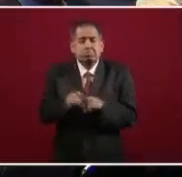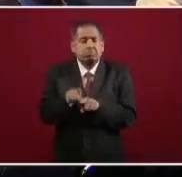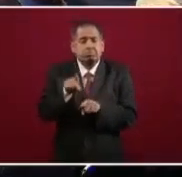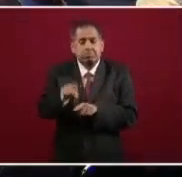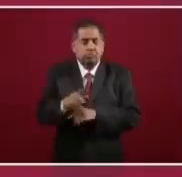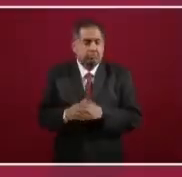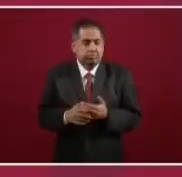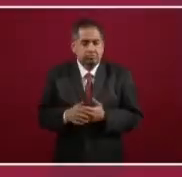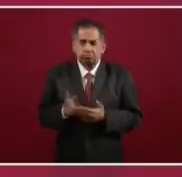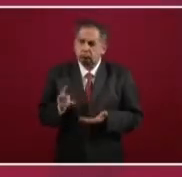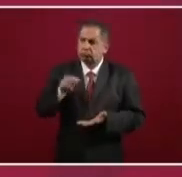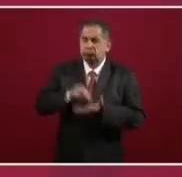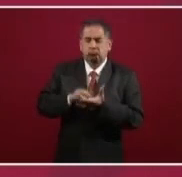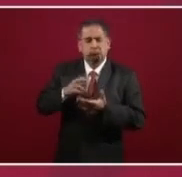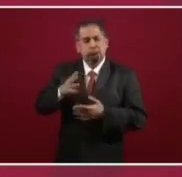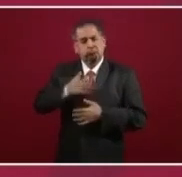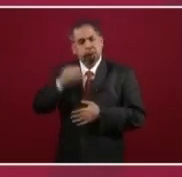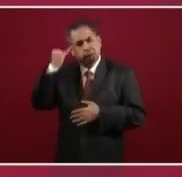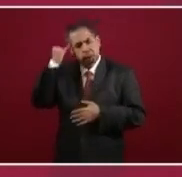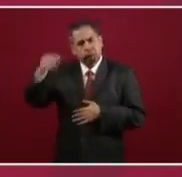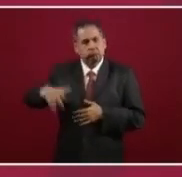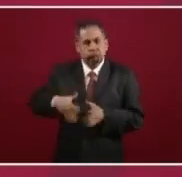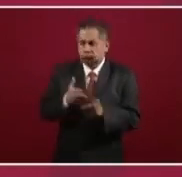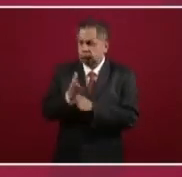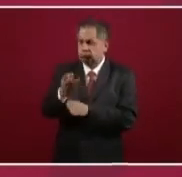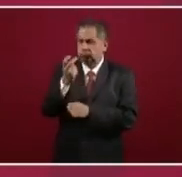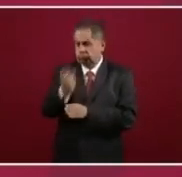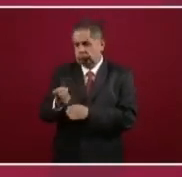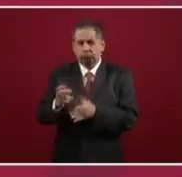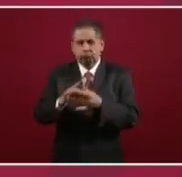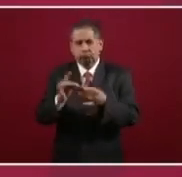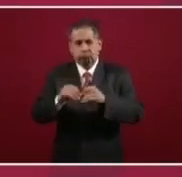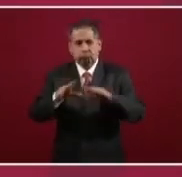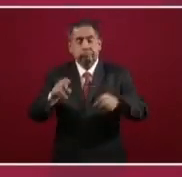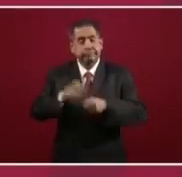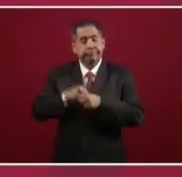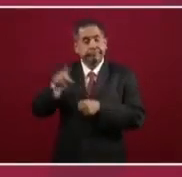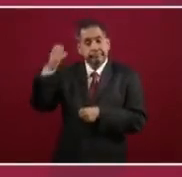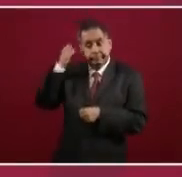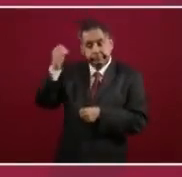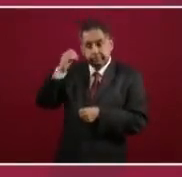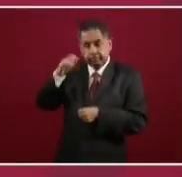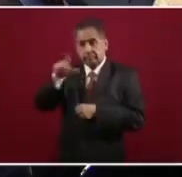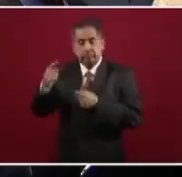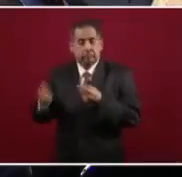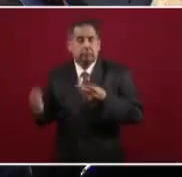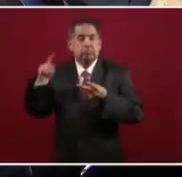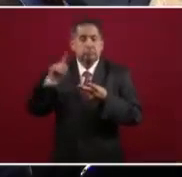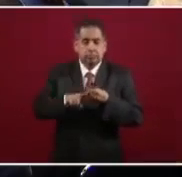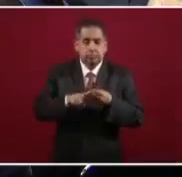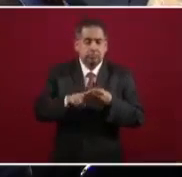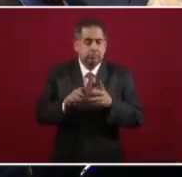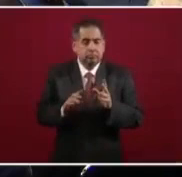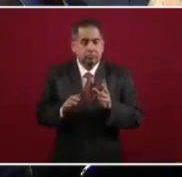fijamos postura este oaxaca y luego ellos